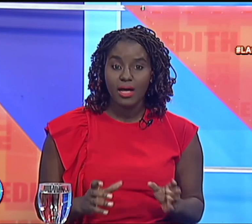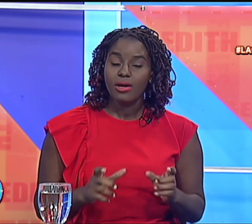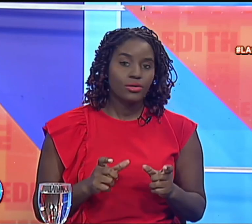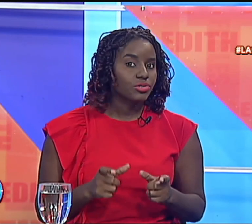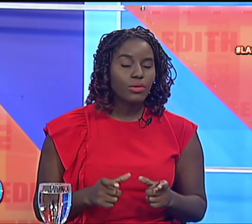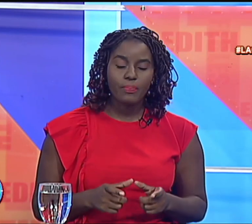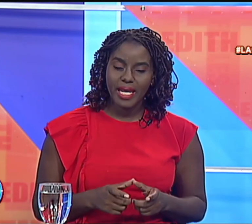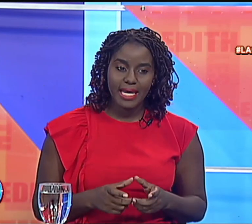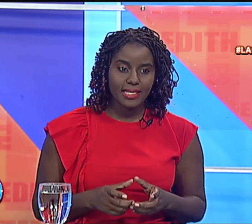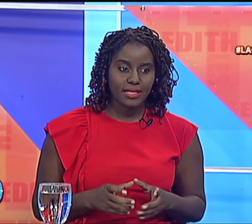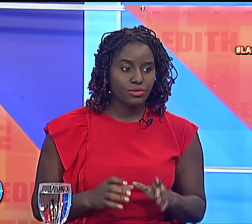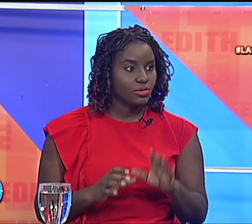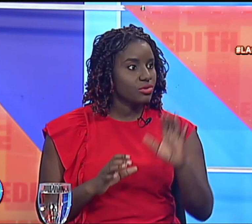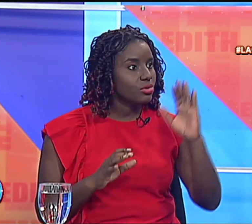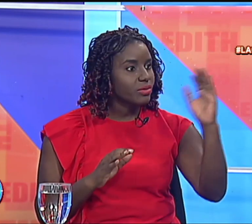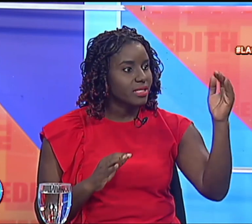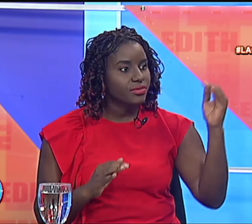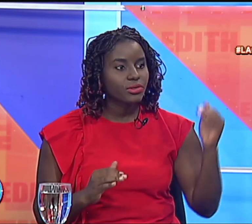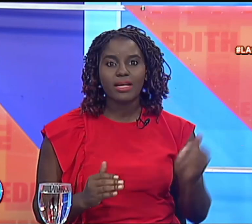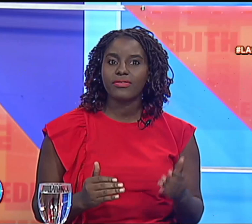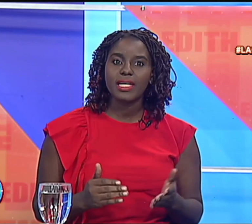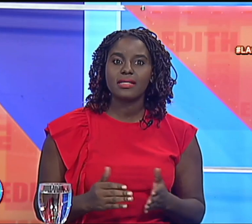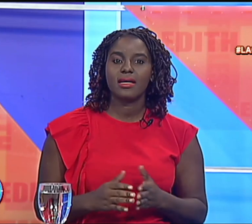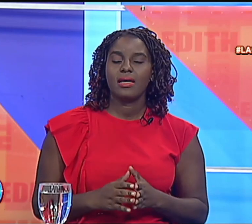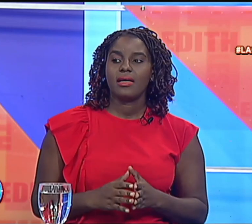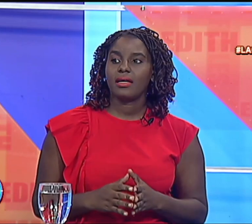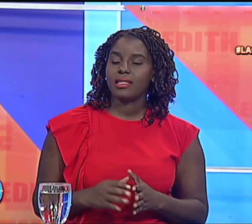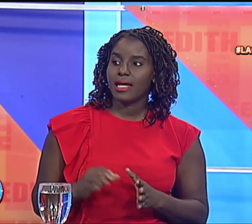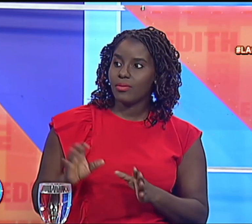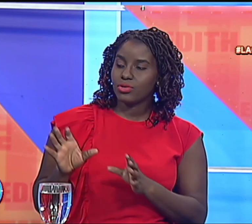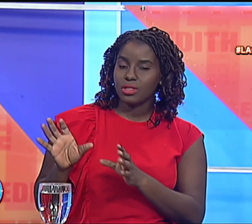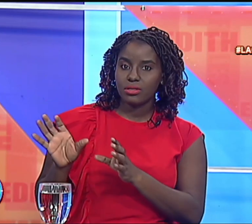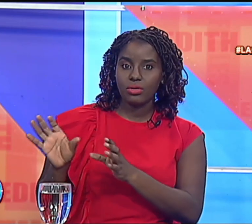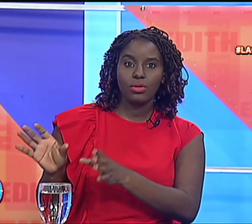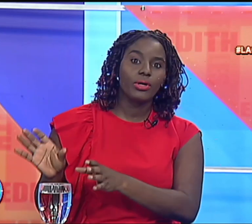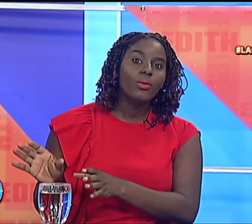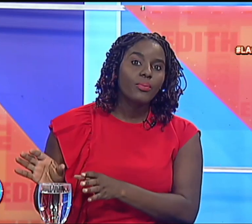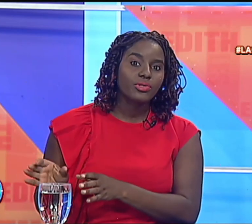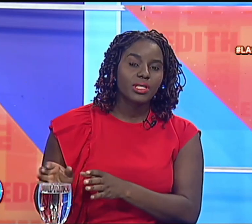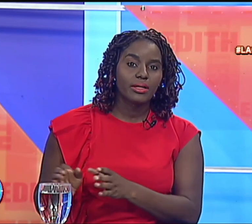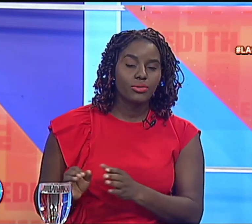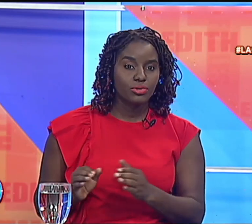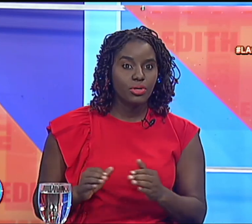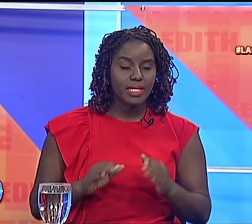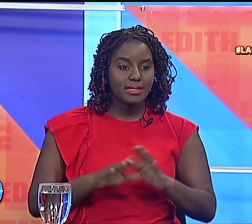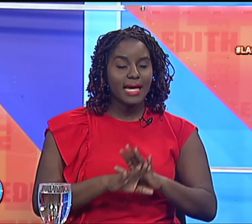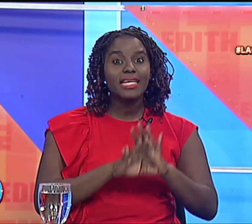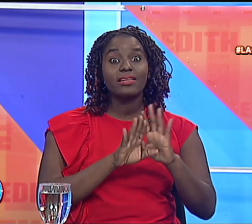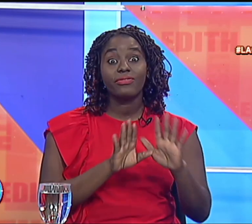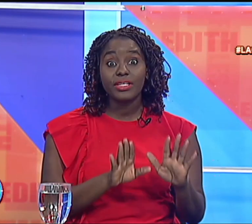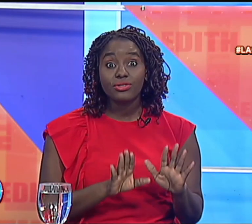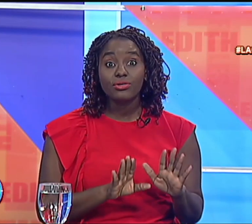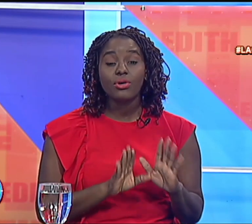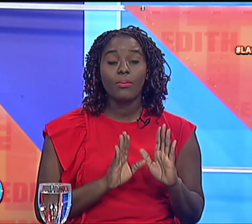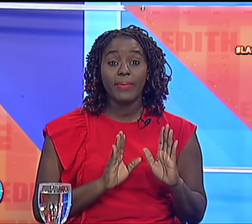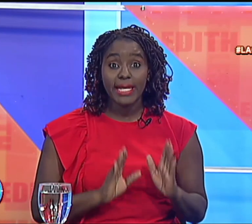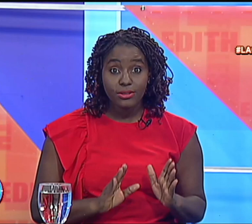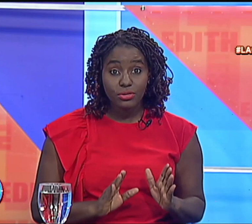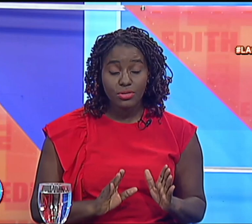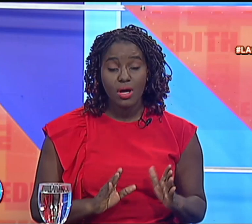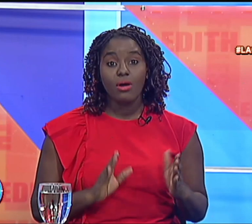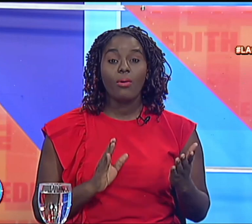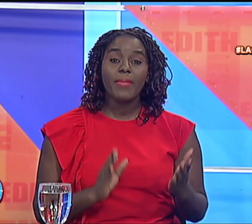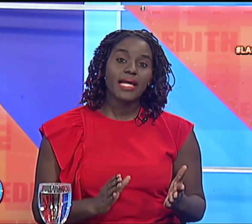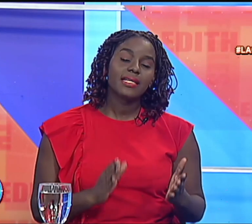sea, no son pequeñas, no son unas fotografías, digamos, solo en un poste de luz, no, es que hay edificios